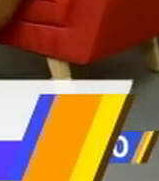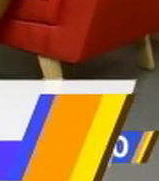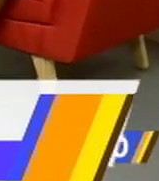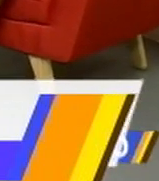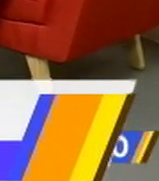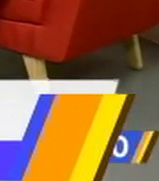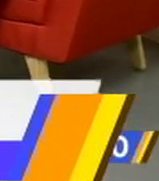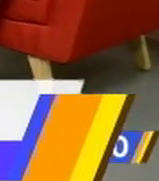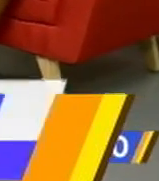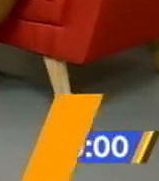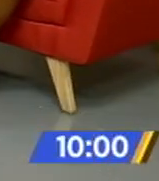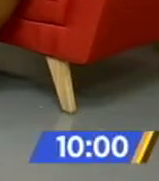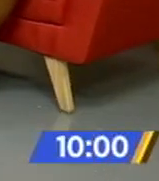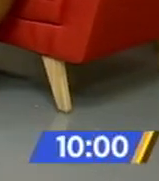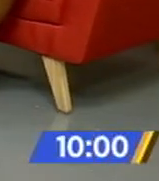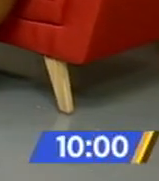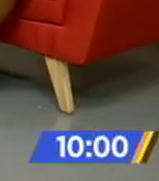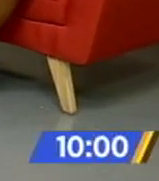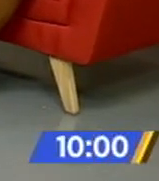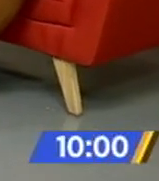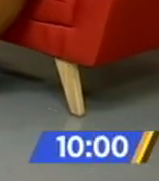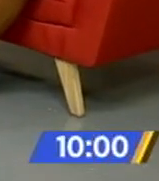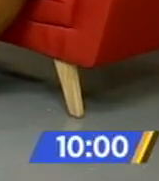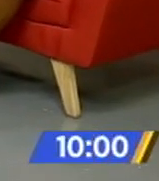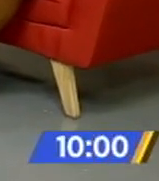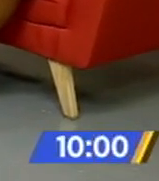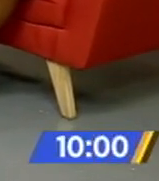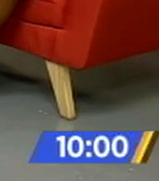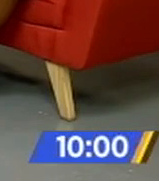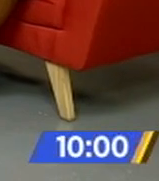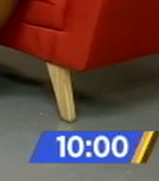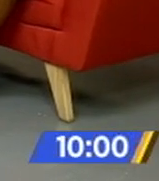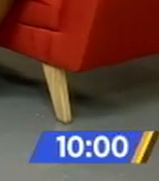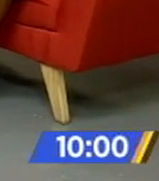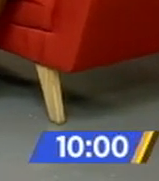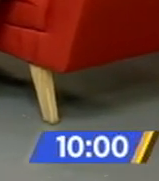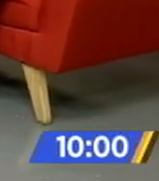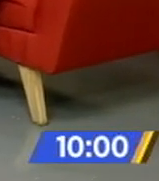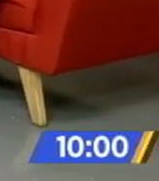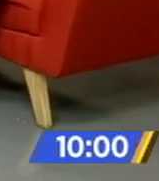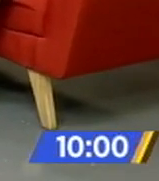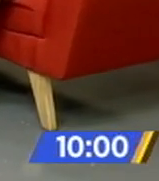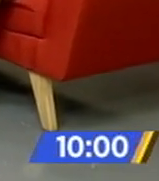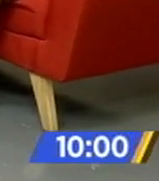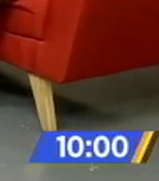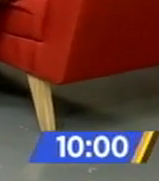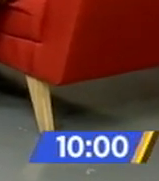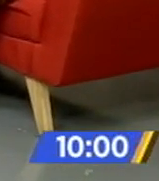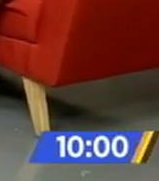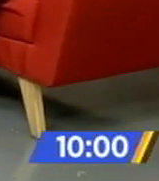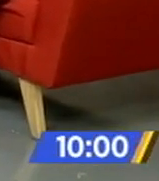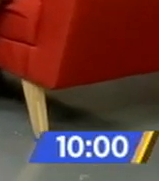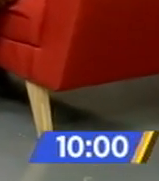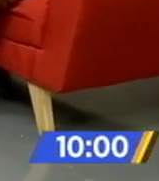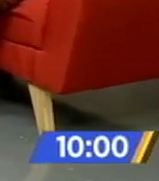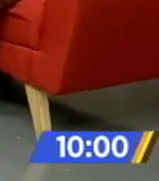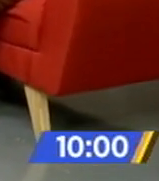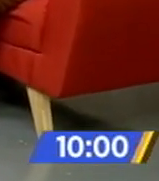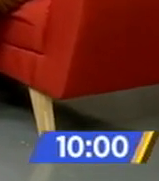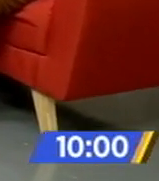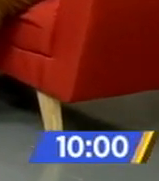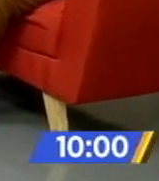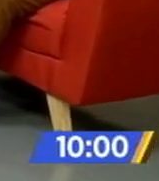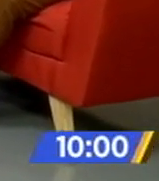contagian, si se les presentan los síntomas muy fuertes. Es correcto. Es importante hablar sobre el tema. Así es, mañana vamos a tener la participación de